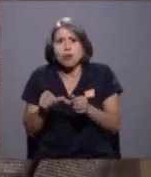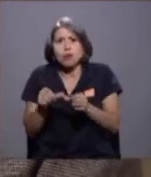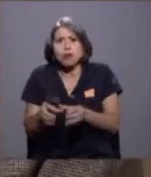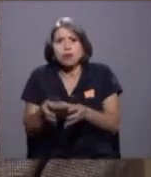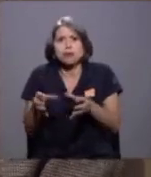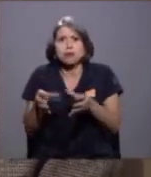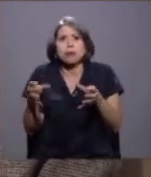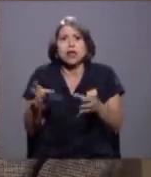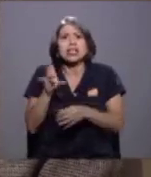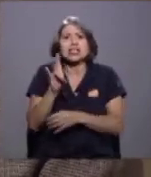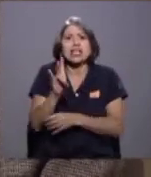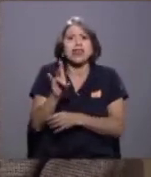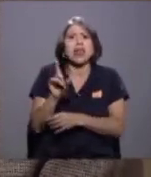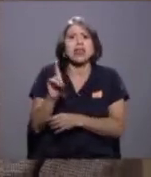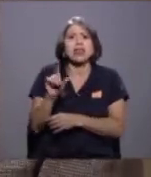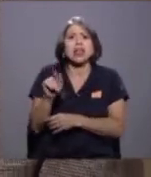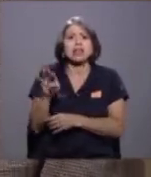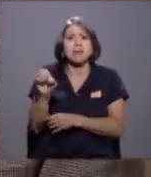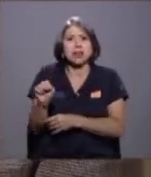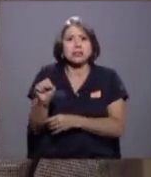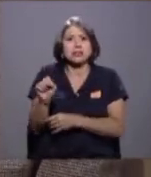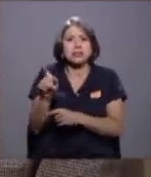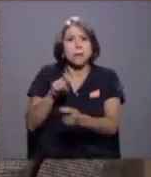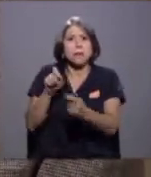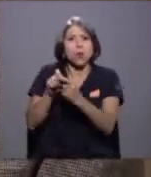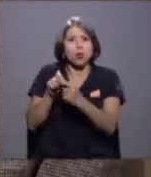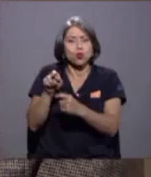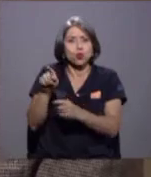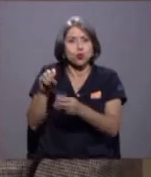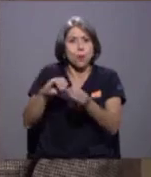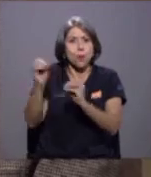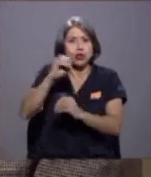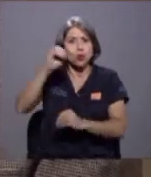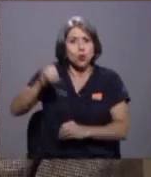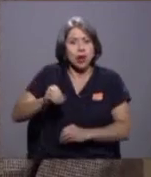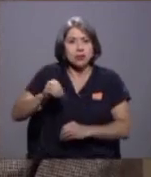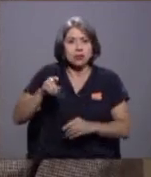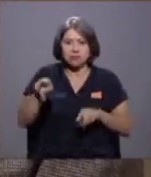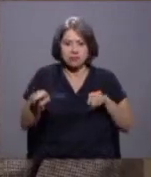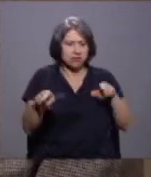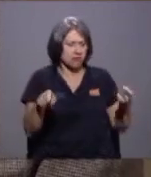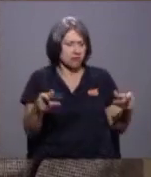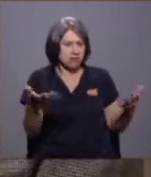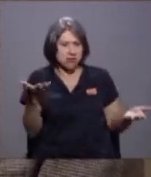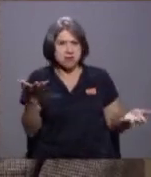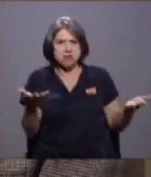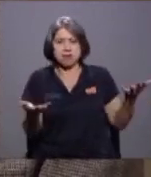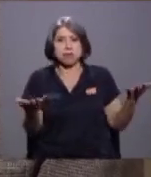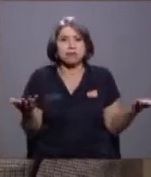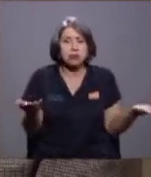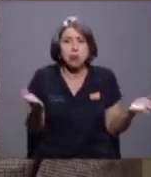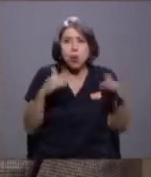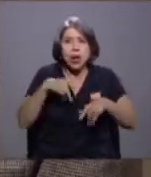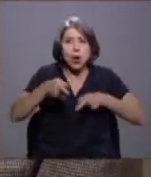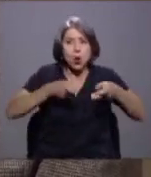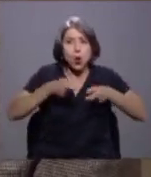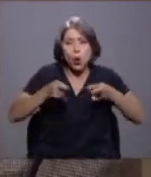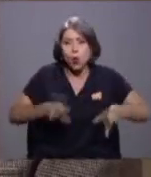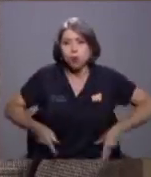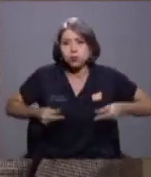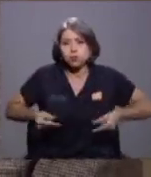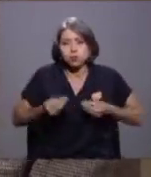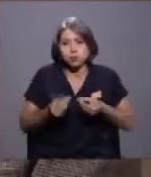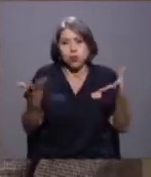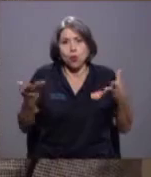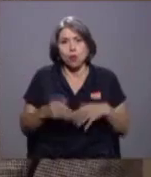7 décimas de puntos porcentuales del PIB, evidentemente hay un descontrol del gasto público, ¿verdad? Entonces,